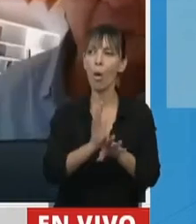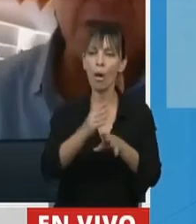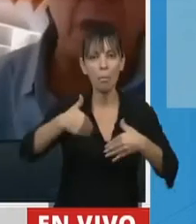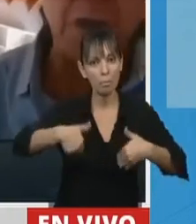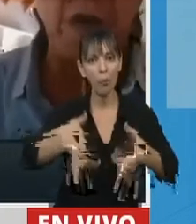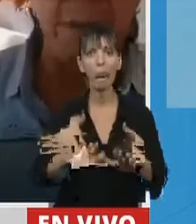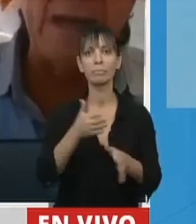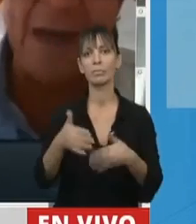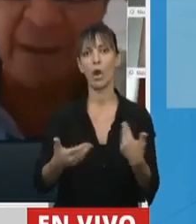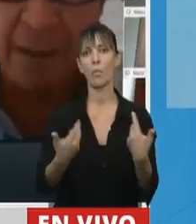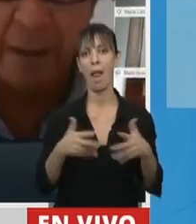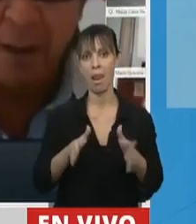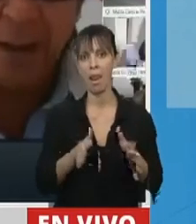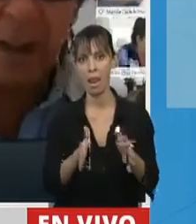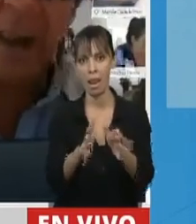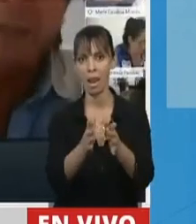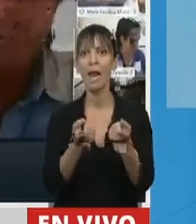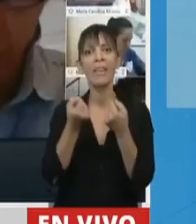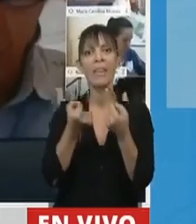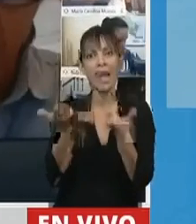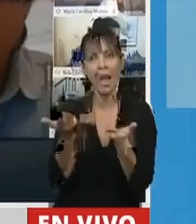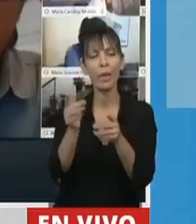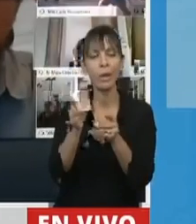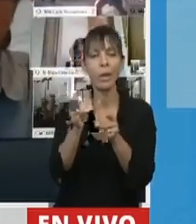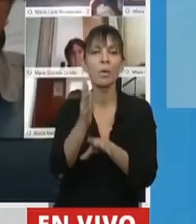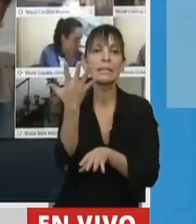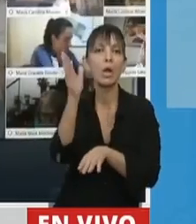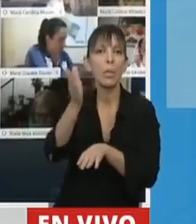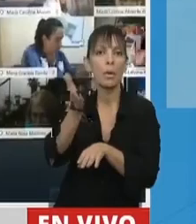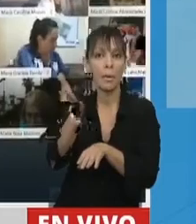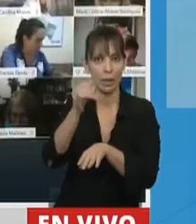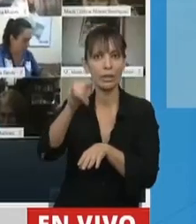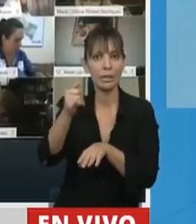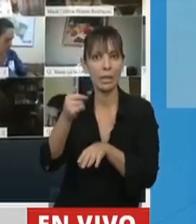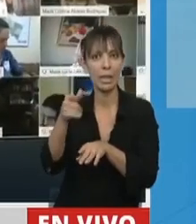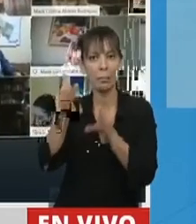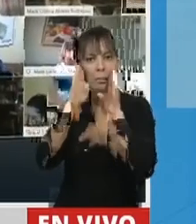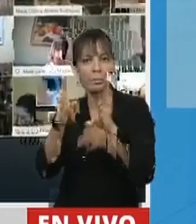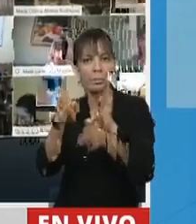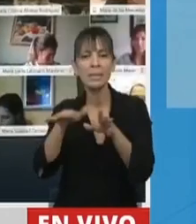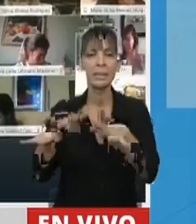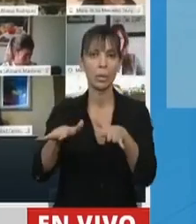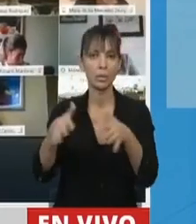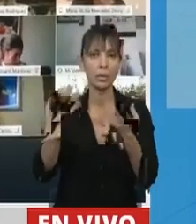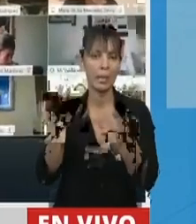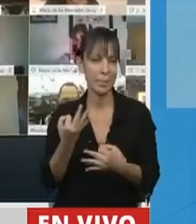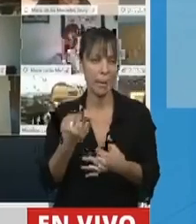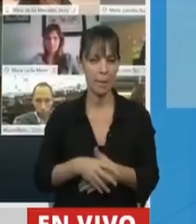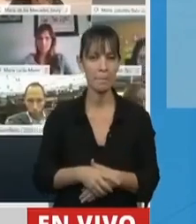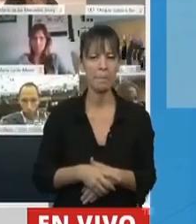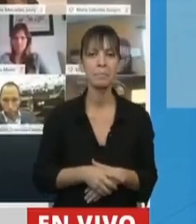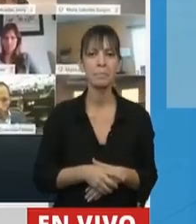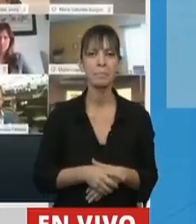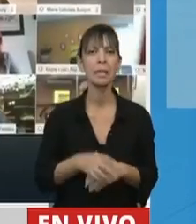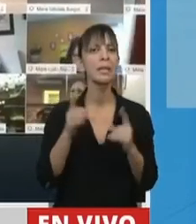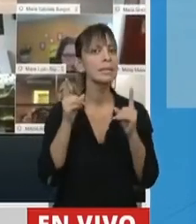normalidad, dejando un porcentual mínimo del 5% para atender eventuales situaciones de emergencia. Y lo